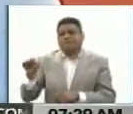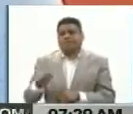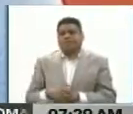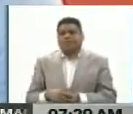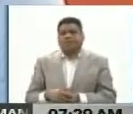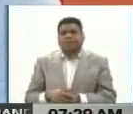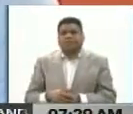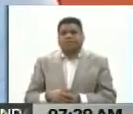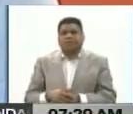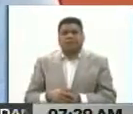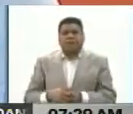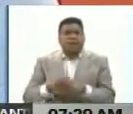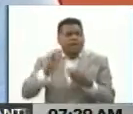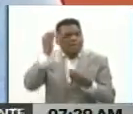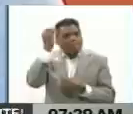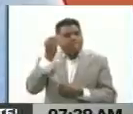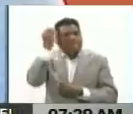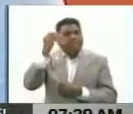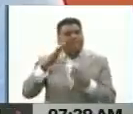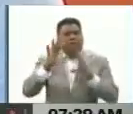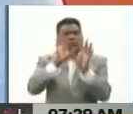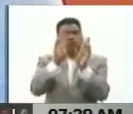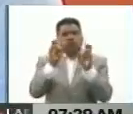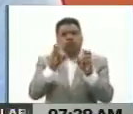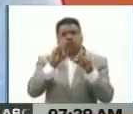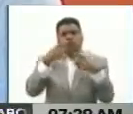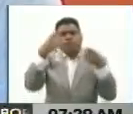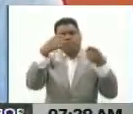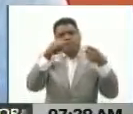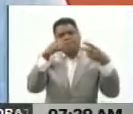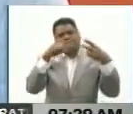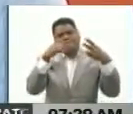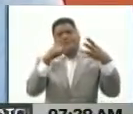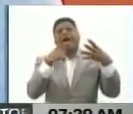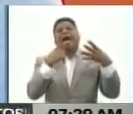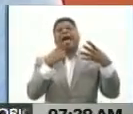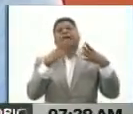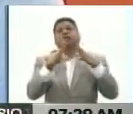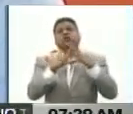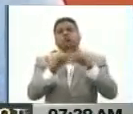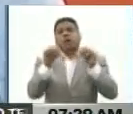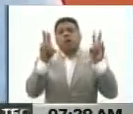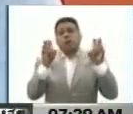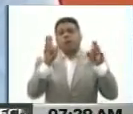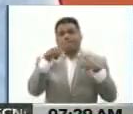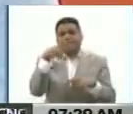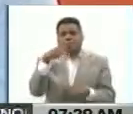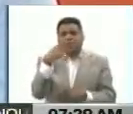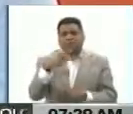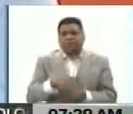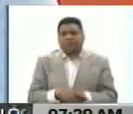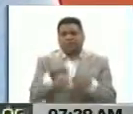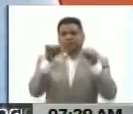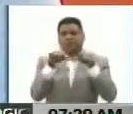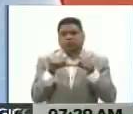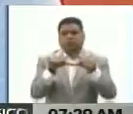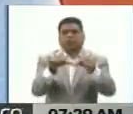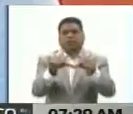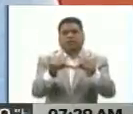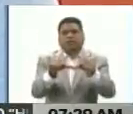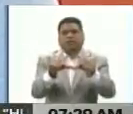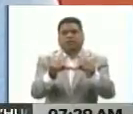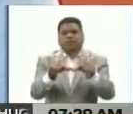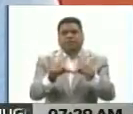de repensar métodos, de replantearnos las políticas y de sostener definitivamente